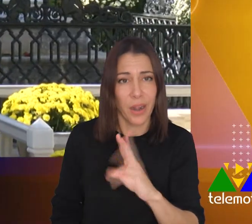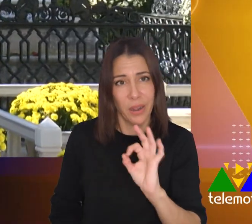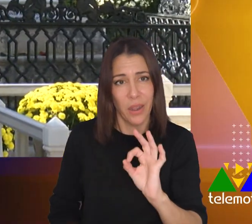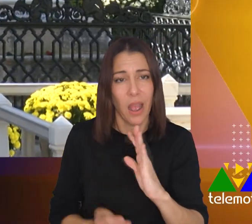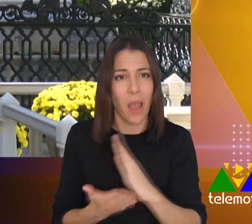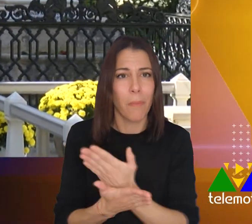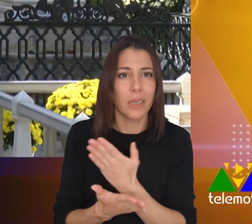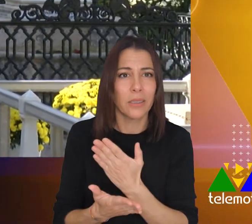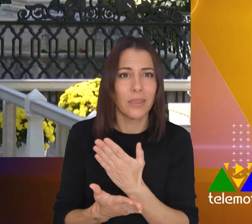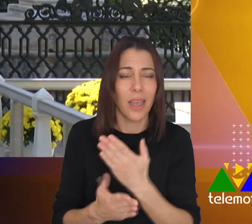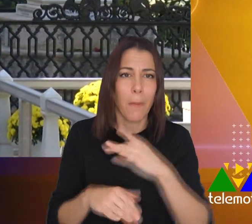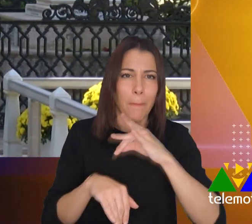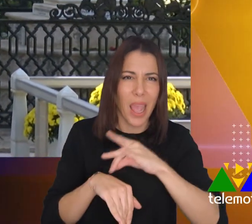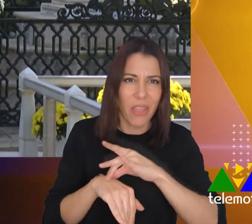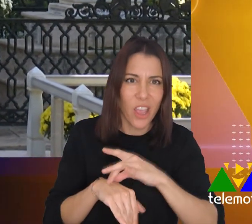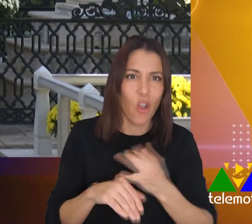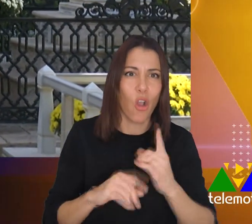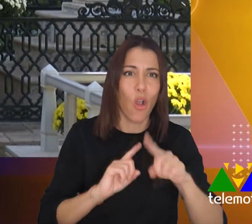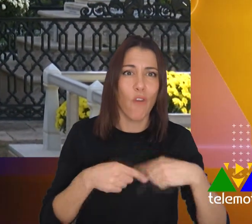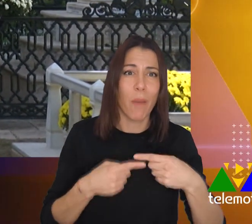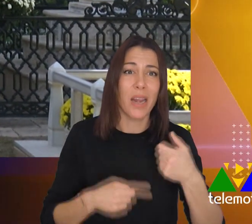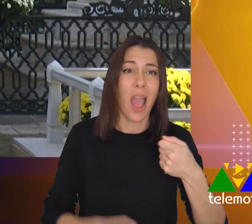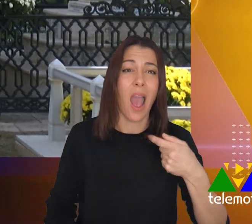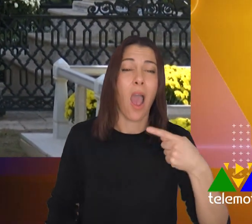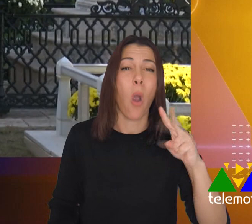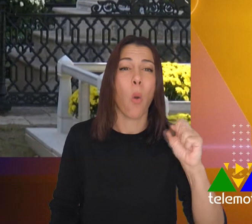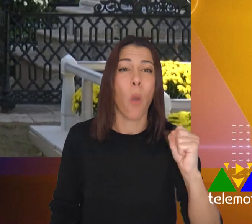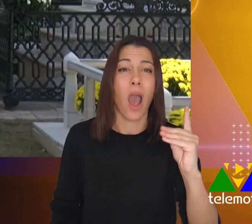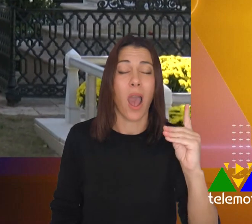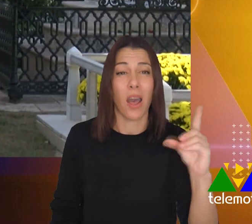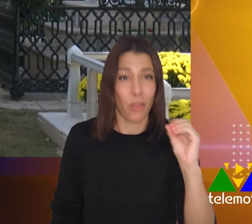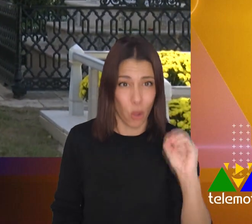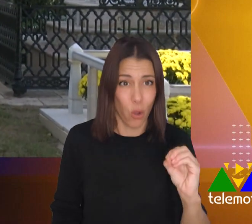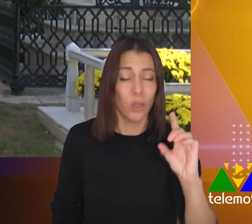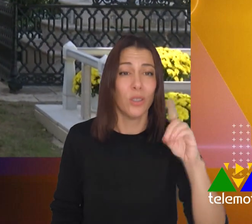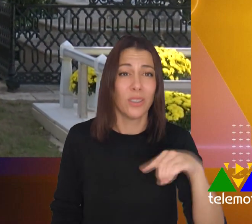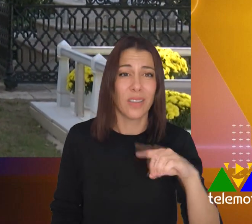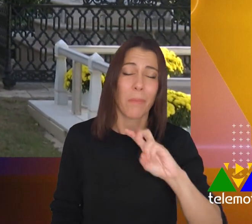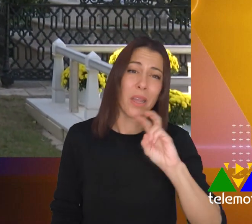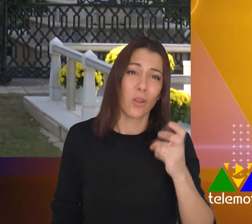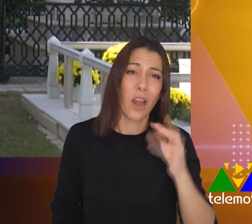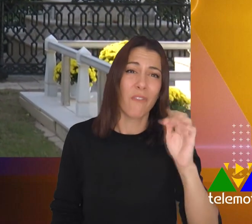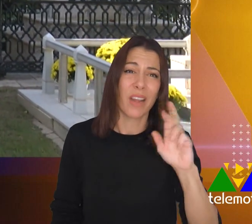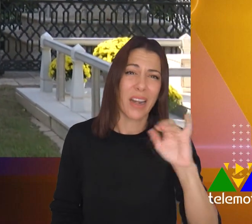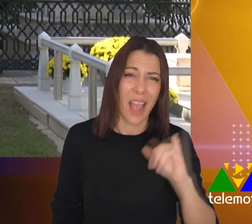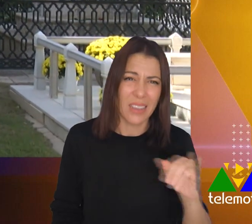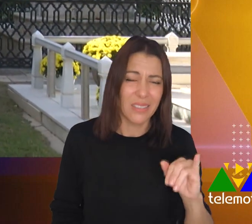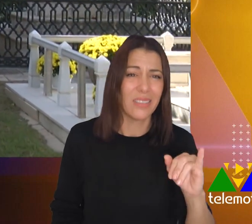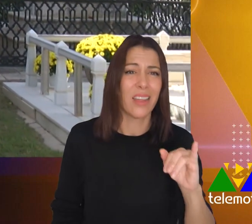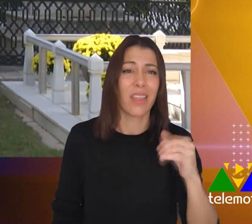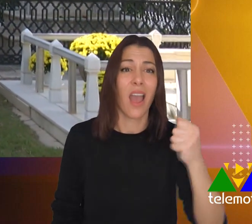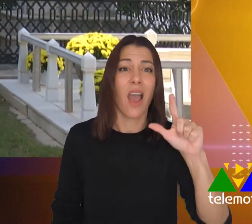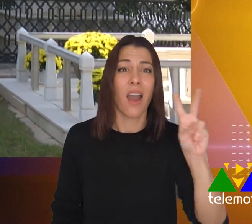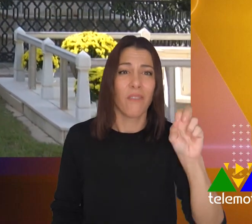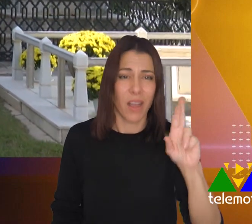de médicos como la familia Aguado y María de Rosario Hernández, es decir, la familia Hernández